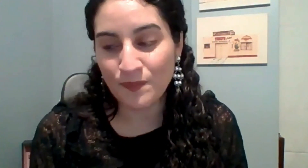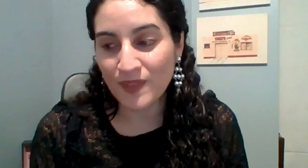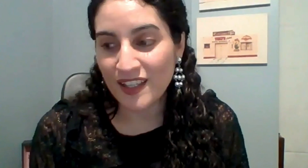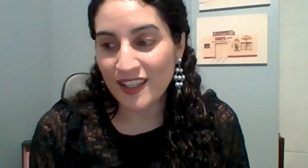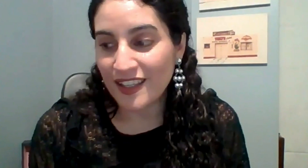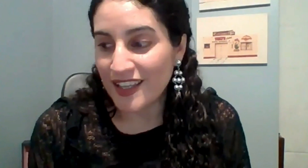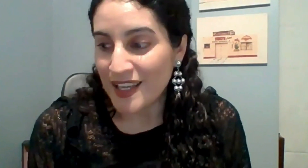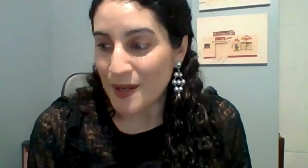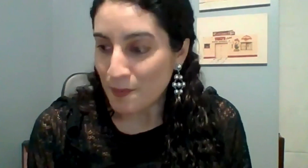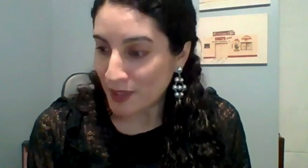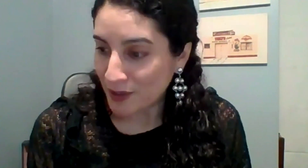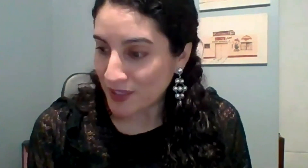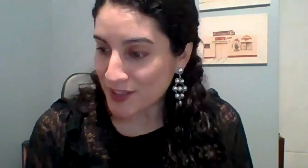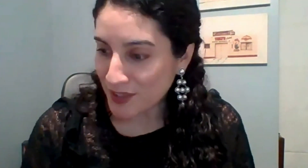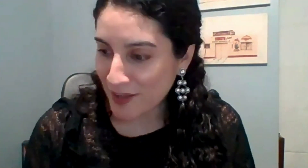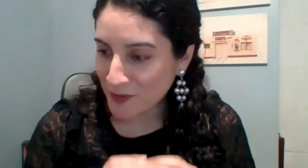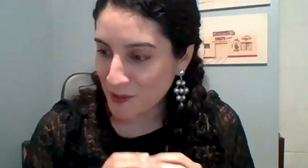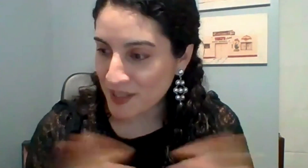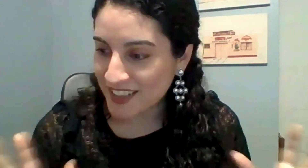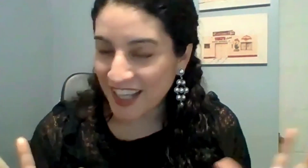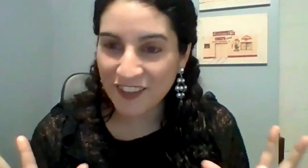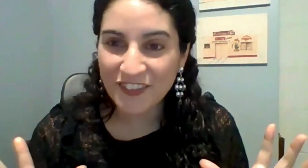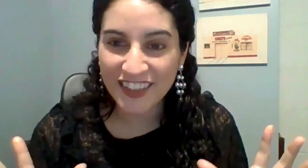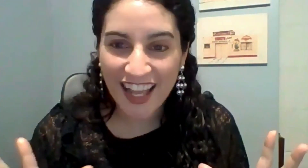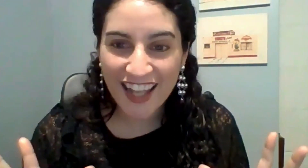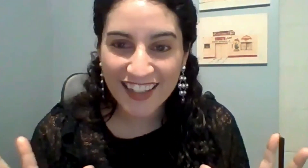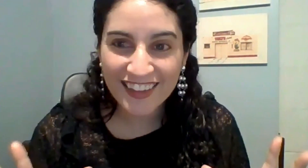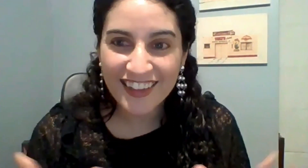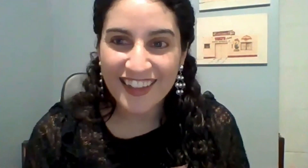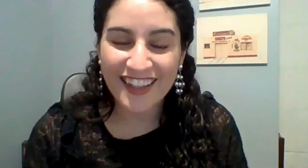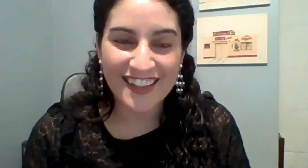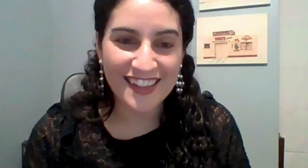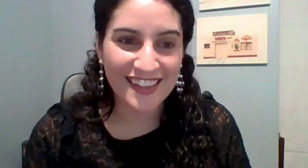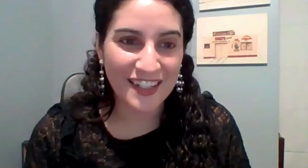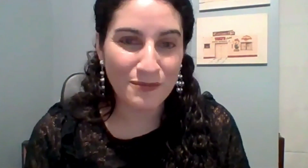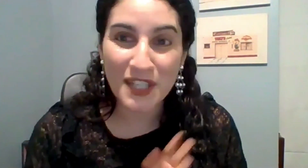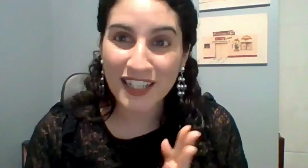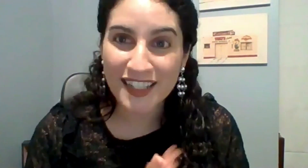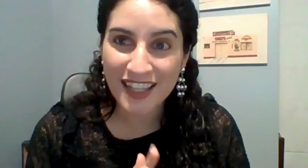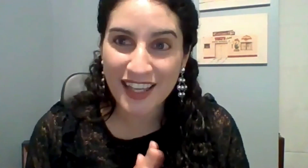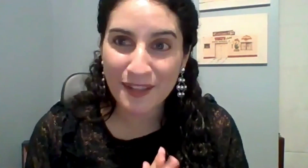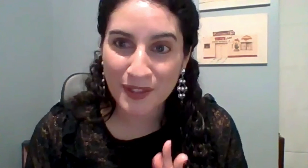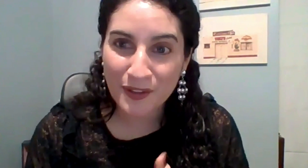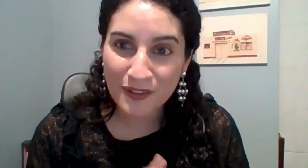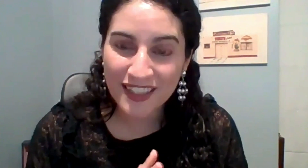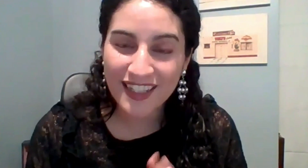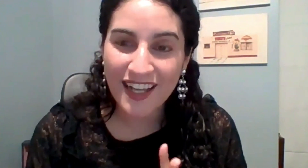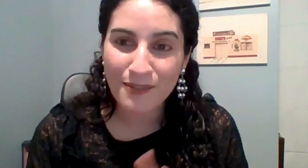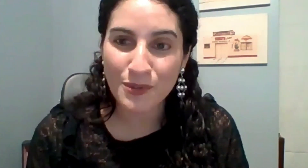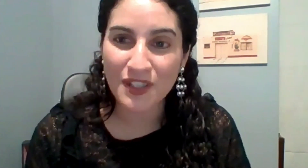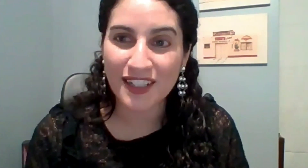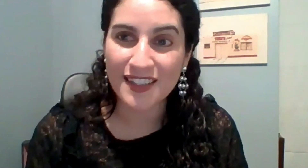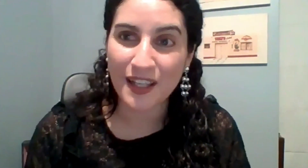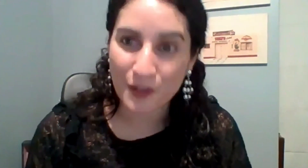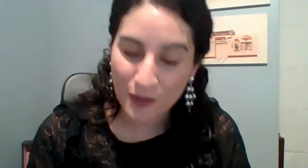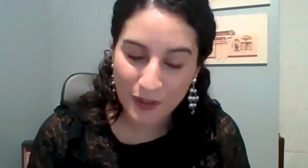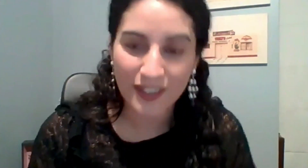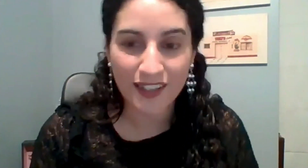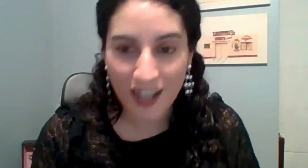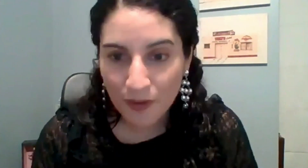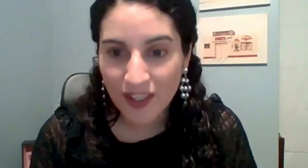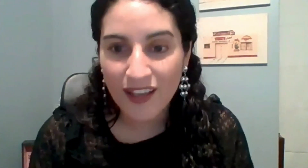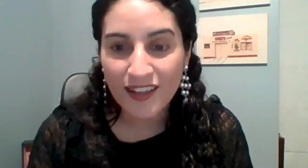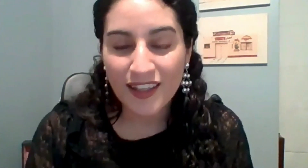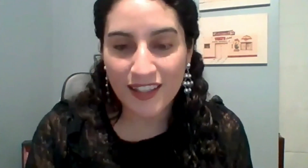clases. Bueno, eso era un comentario final. Muchas gracias Verónica, muchas gracias